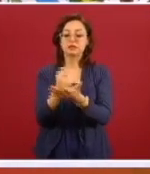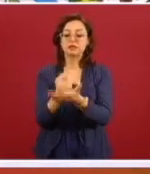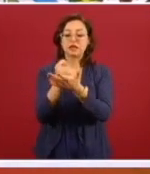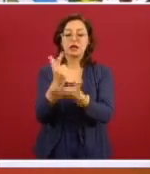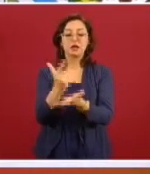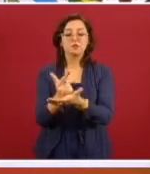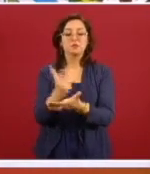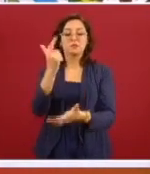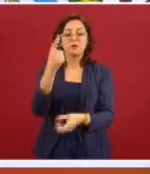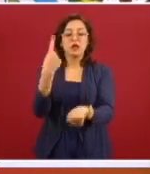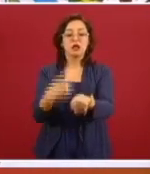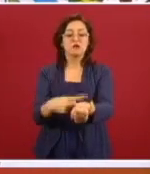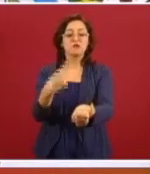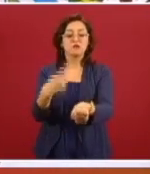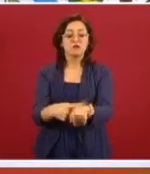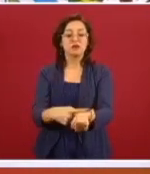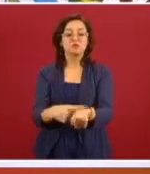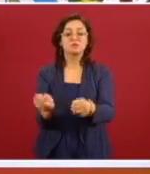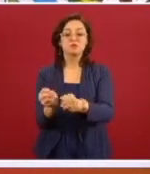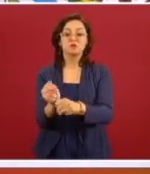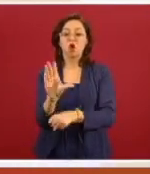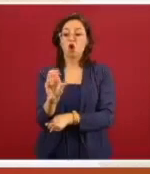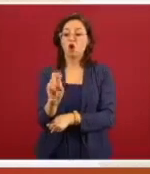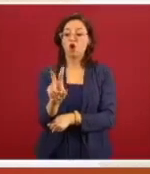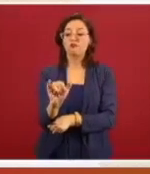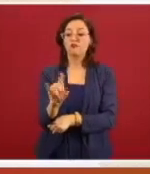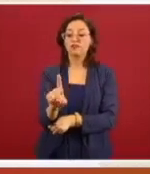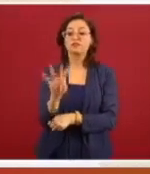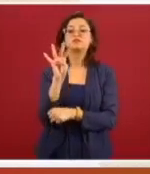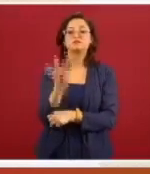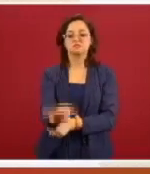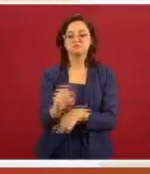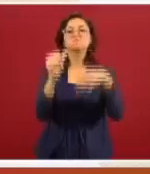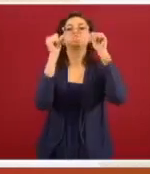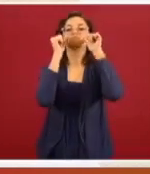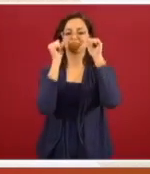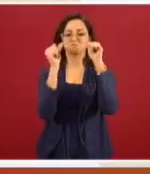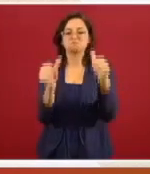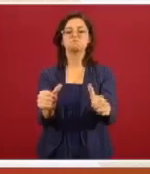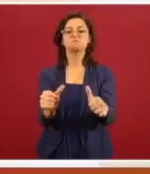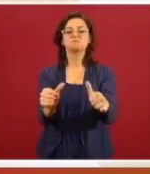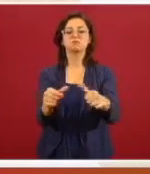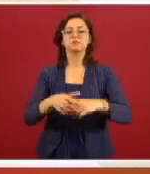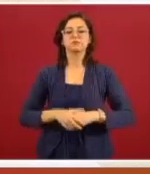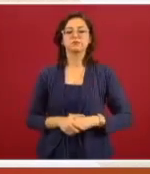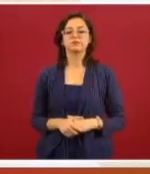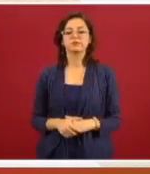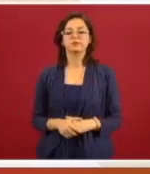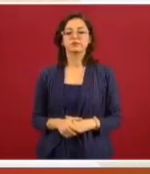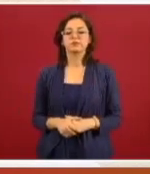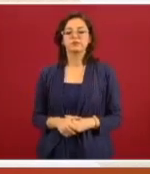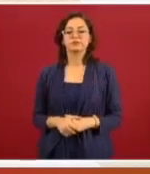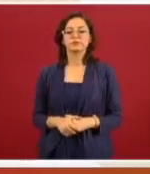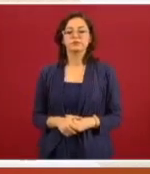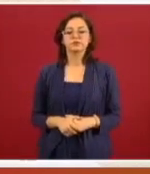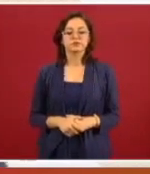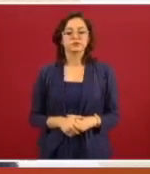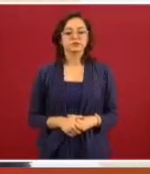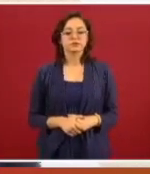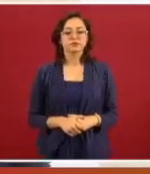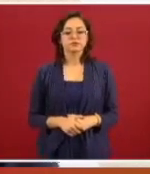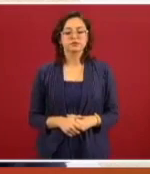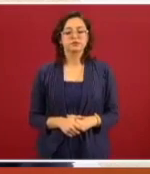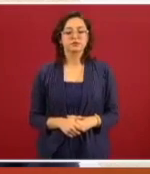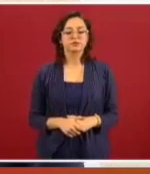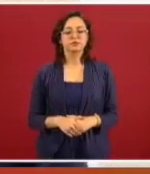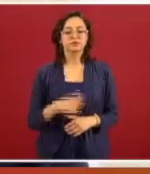intensiva a enfermos del COVID-19. Sobre las acciones de salud